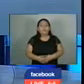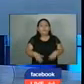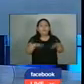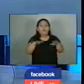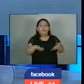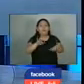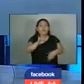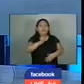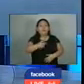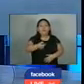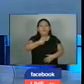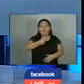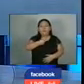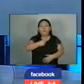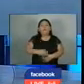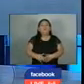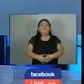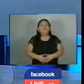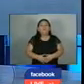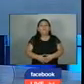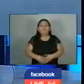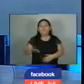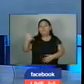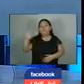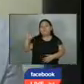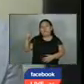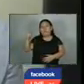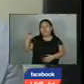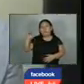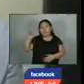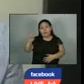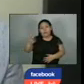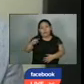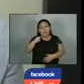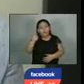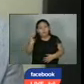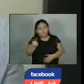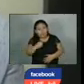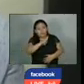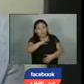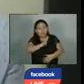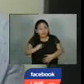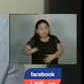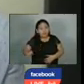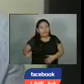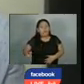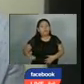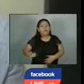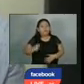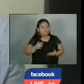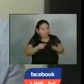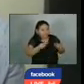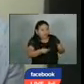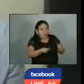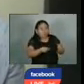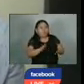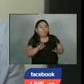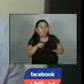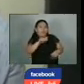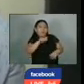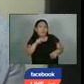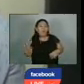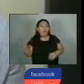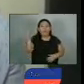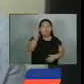Muchas gracias por tu reporte. Y la Fiscalía General de la República entregó al salvadoreño José David Esquivel Argueta a las autoridades judiciales de